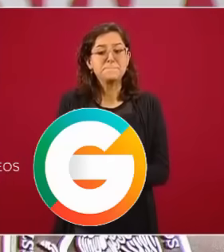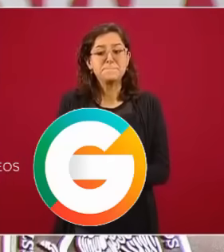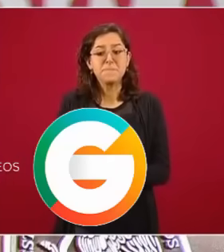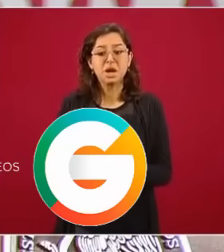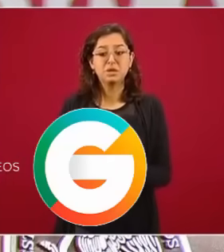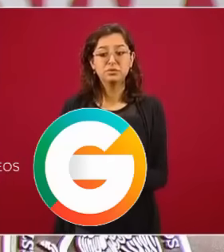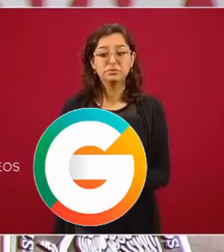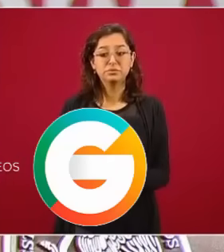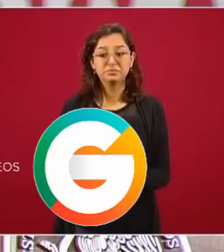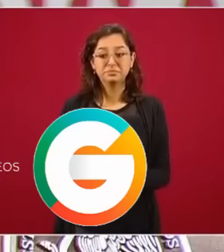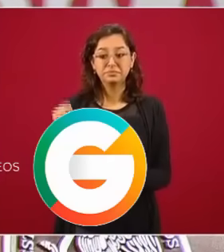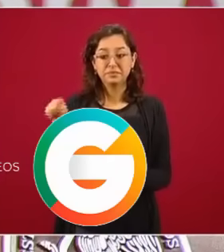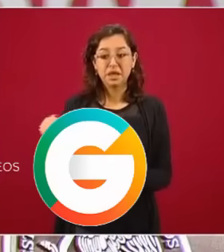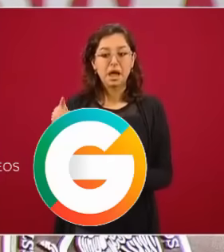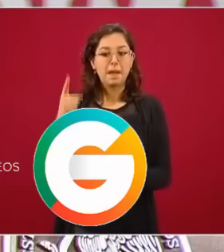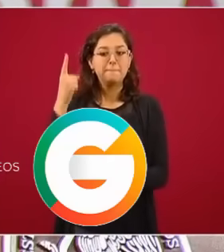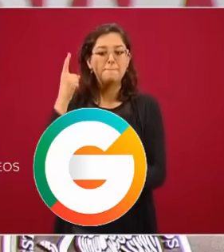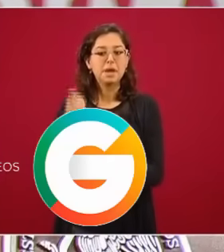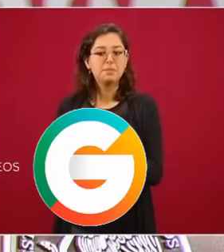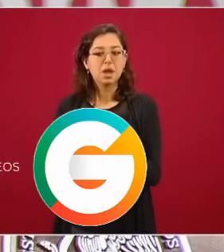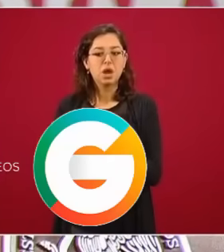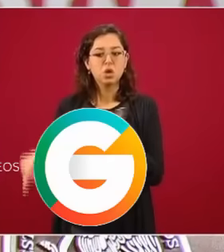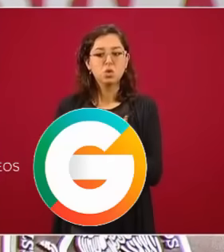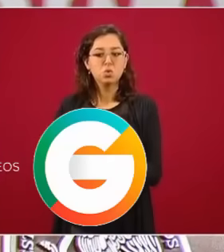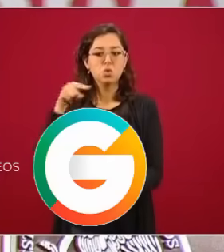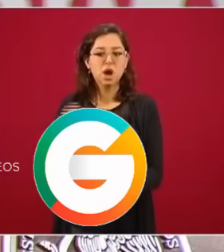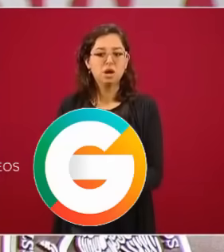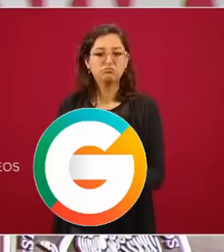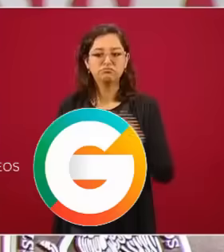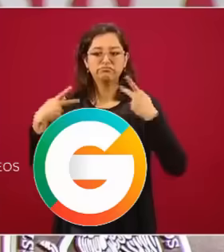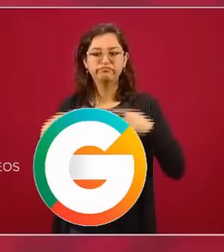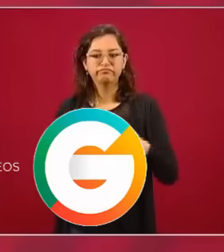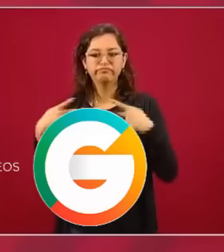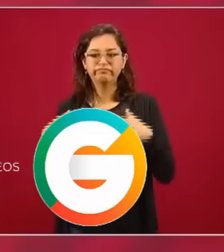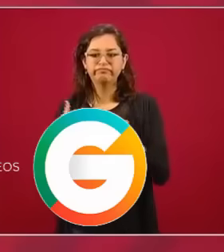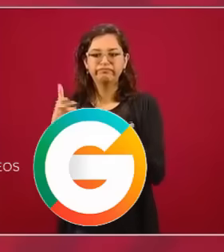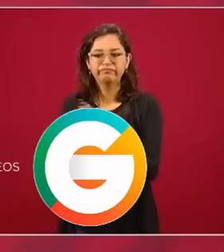primer lugar en homicidios.